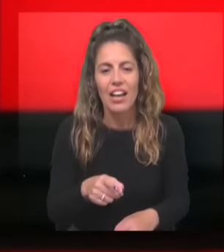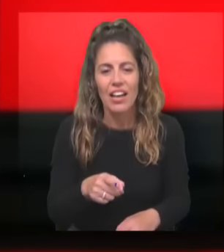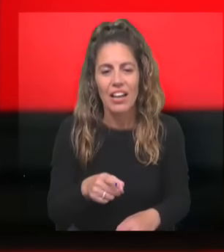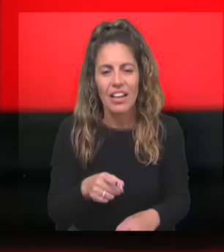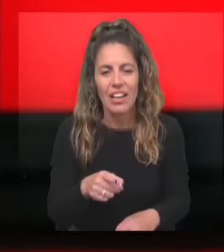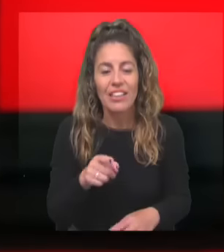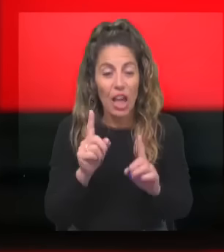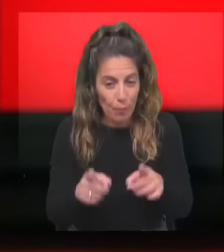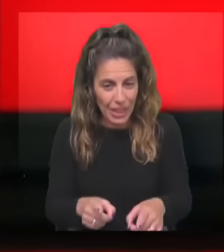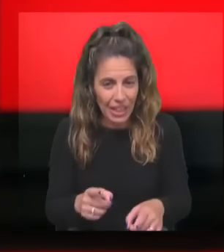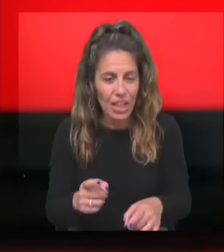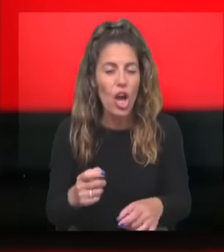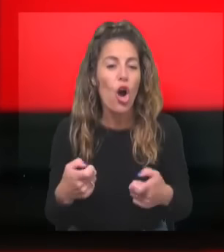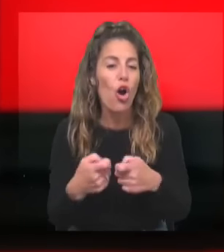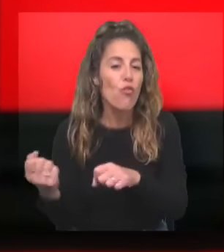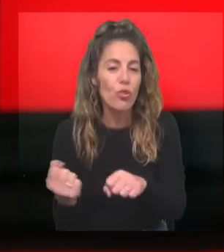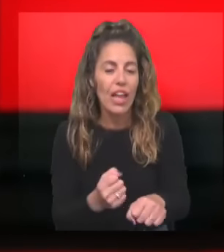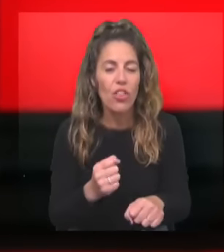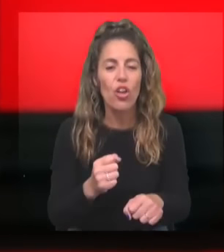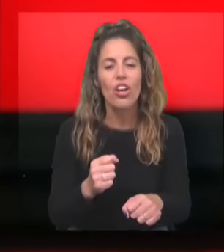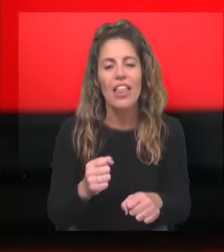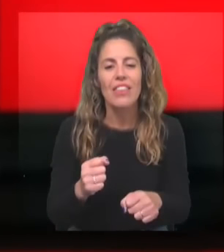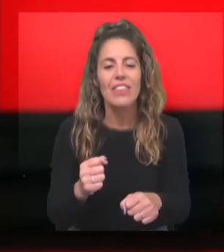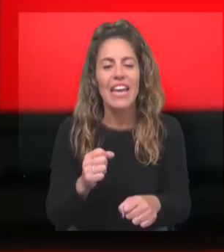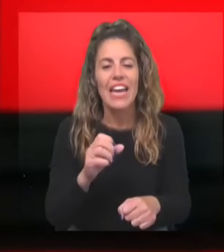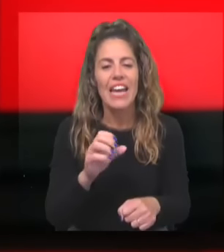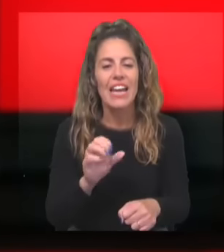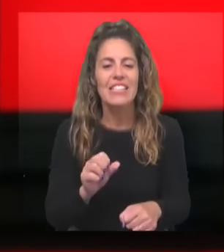era también cofundador de Serpaj, y ahí empezó una trama